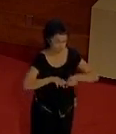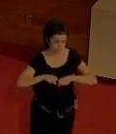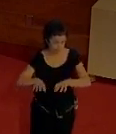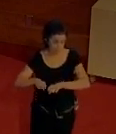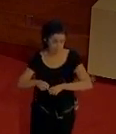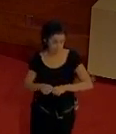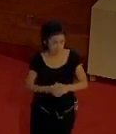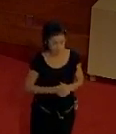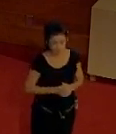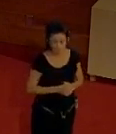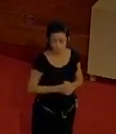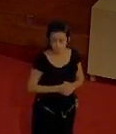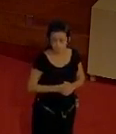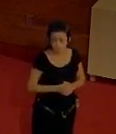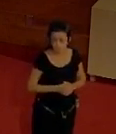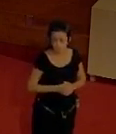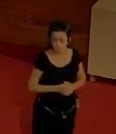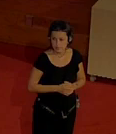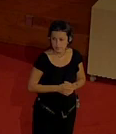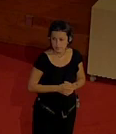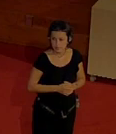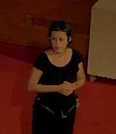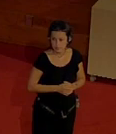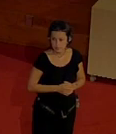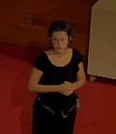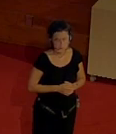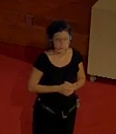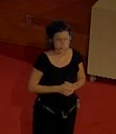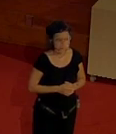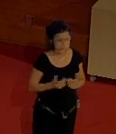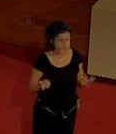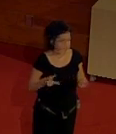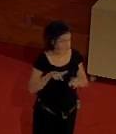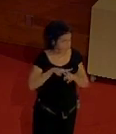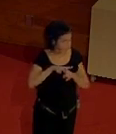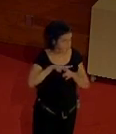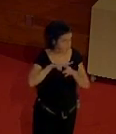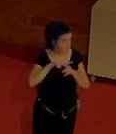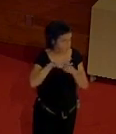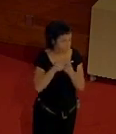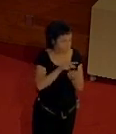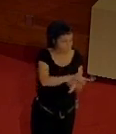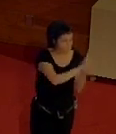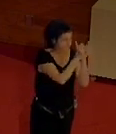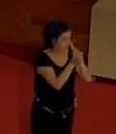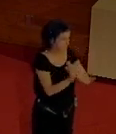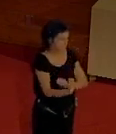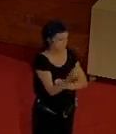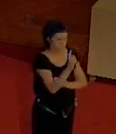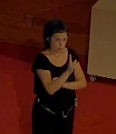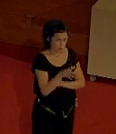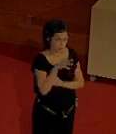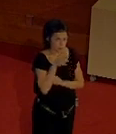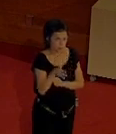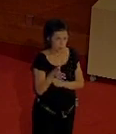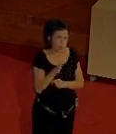sectores en cualquier caso no ha conseguido dar vuelta a la situación es decir seguimos viviendo en un mundo bajo la hegemonía de